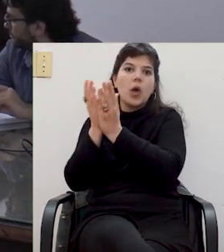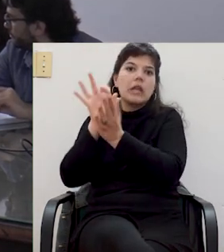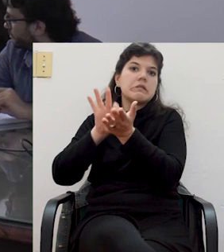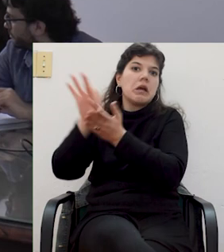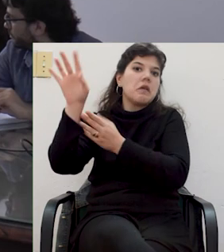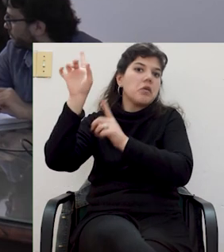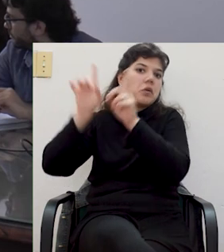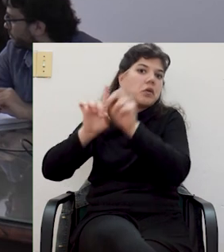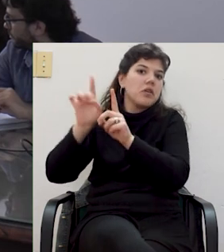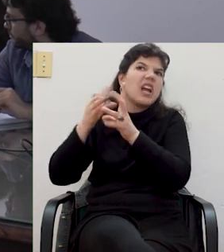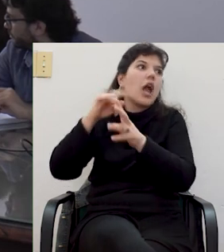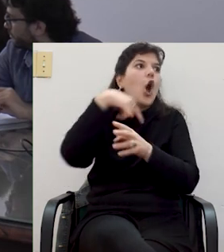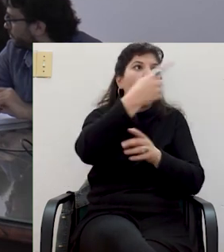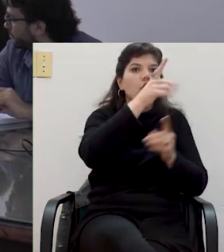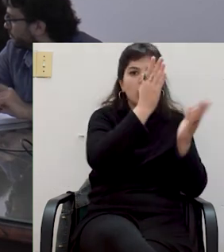universitario que a otro.